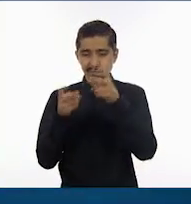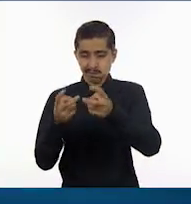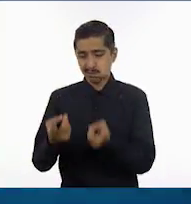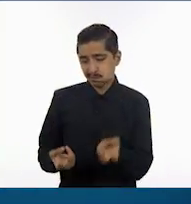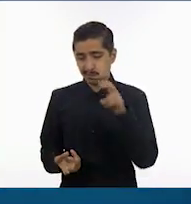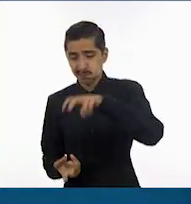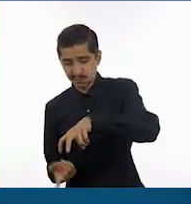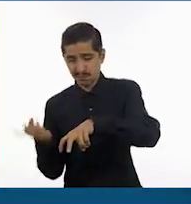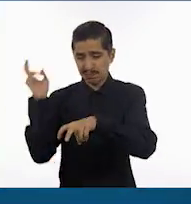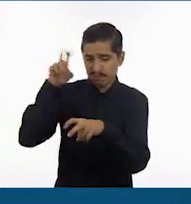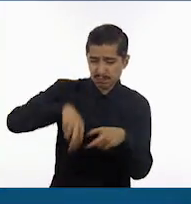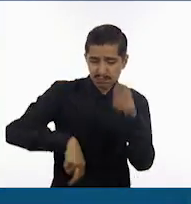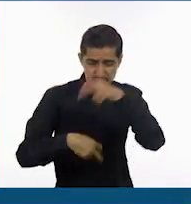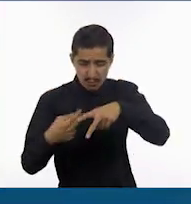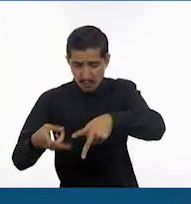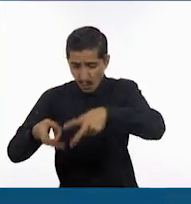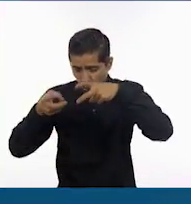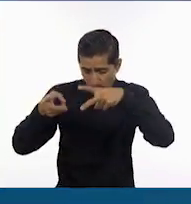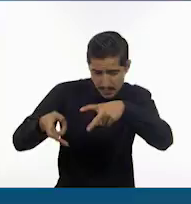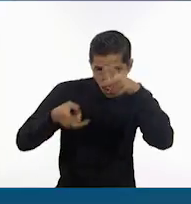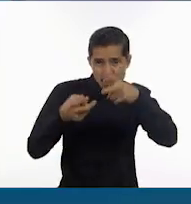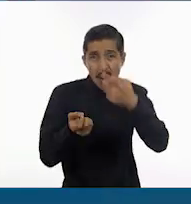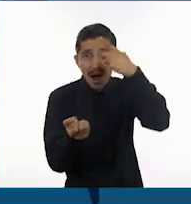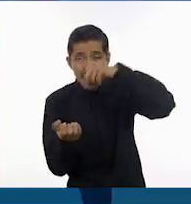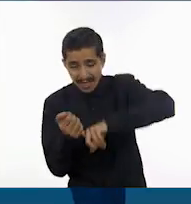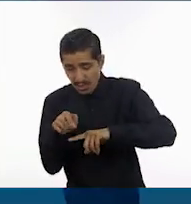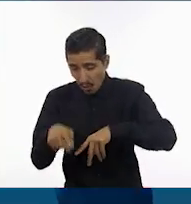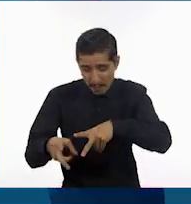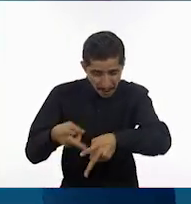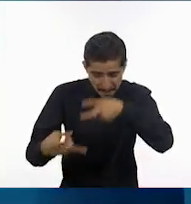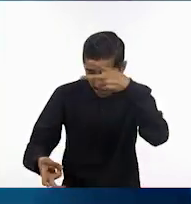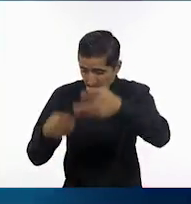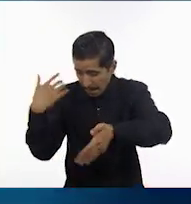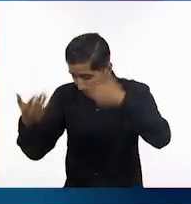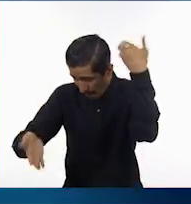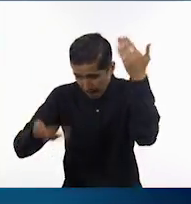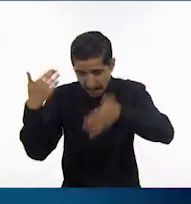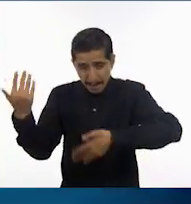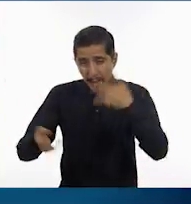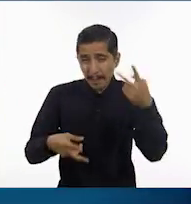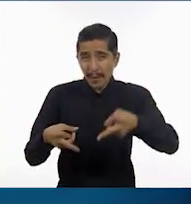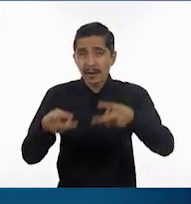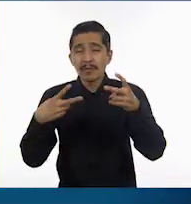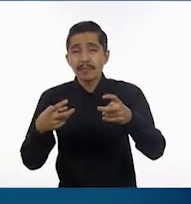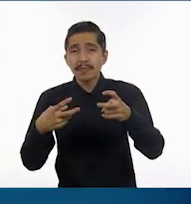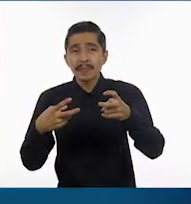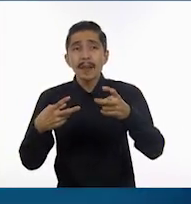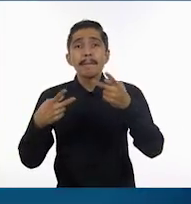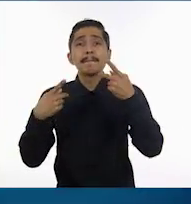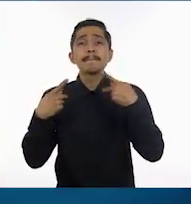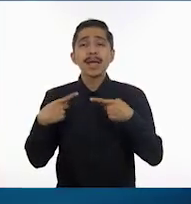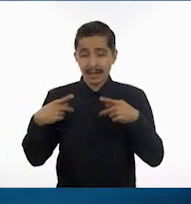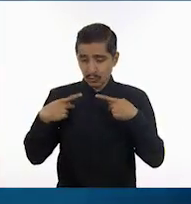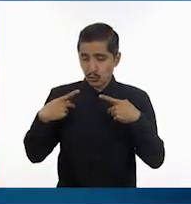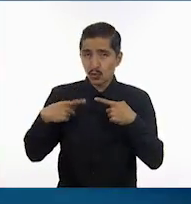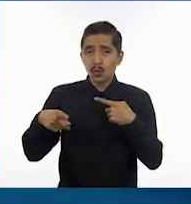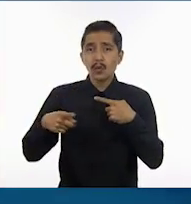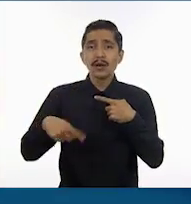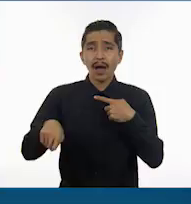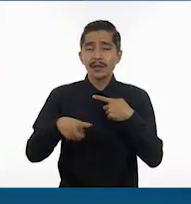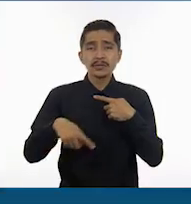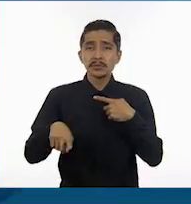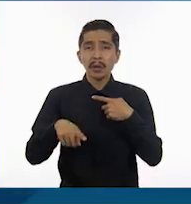robaron todo lo que había dentro, mientras que al resto de las personas las dejaron a la mitad